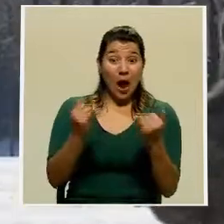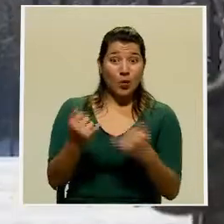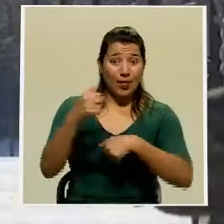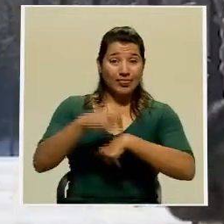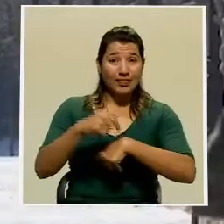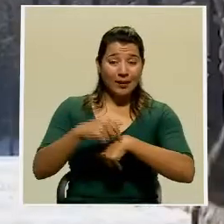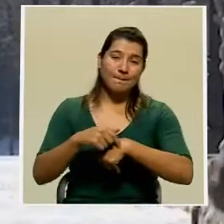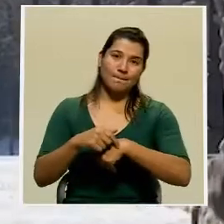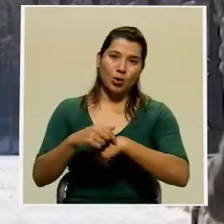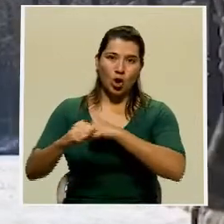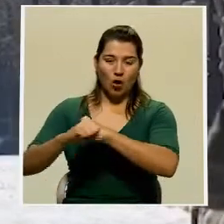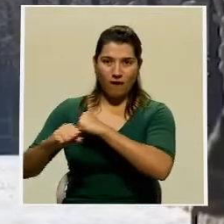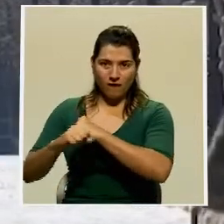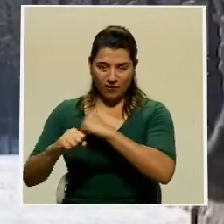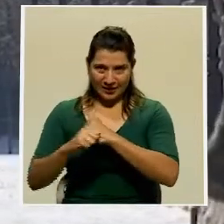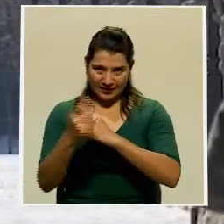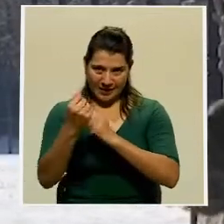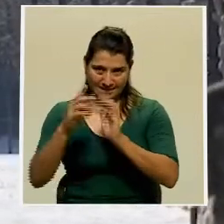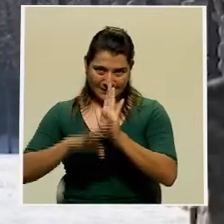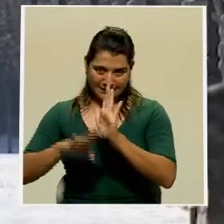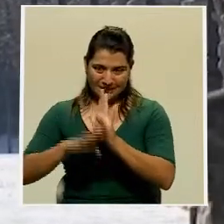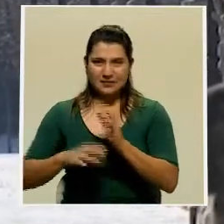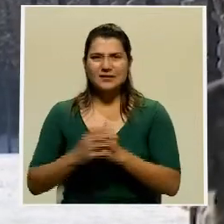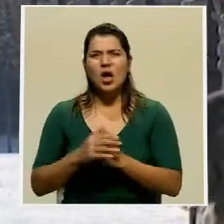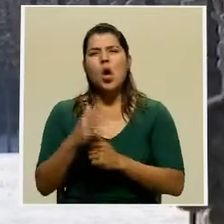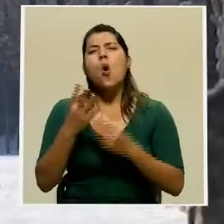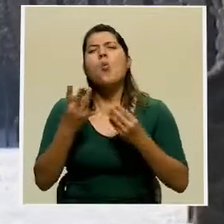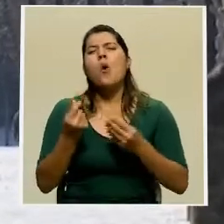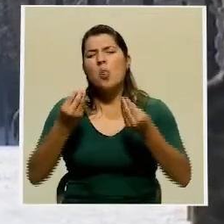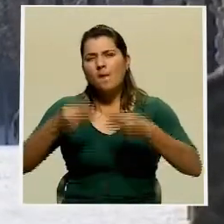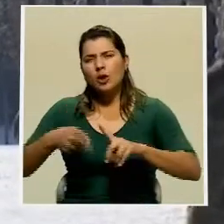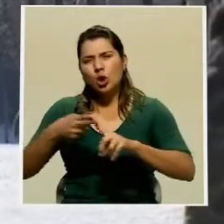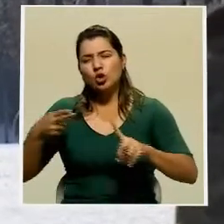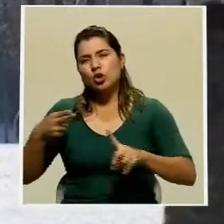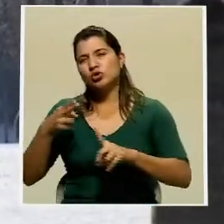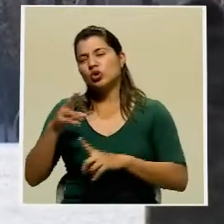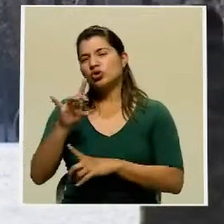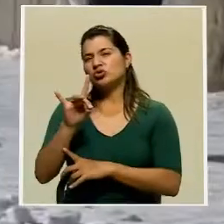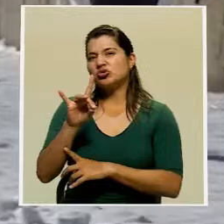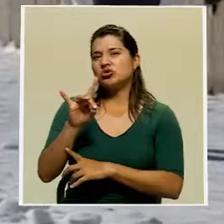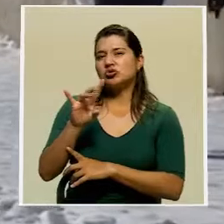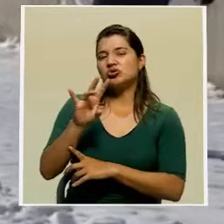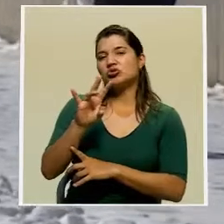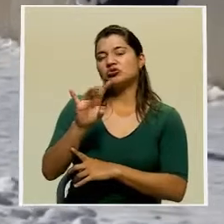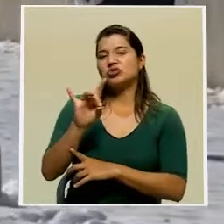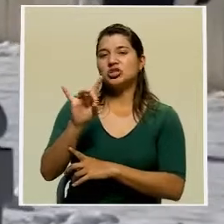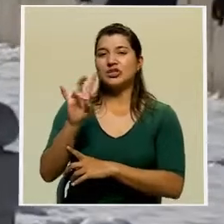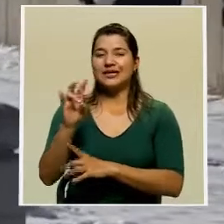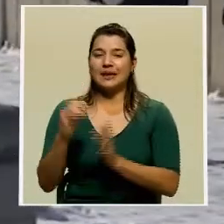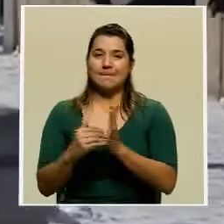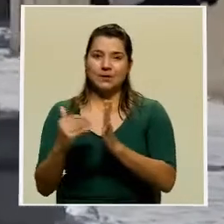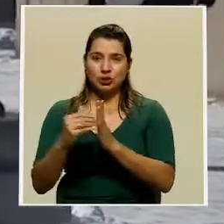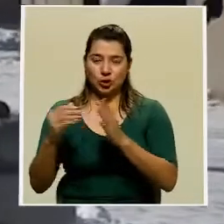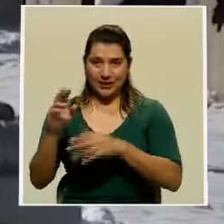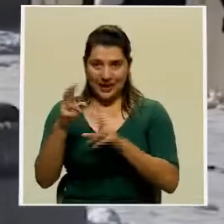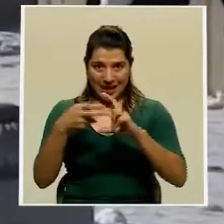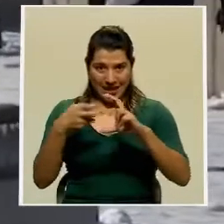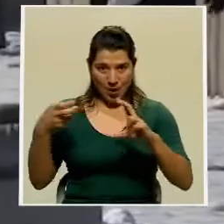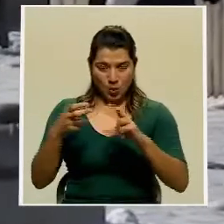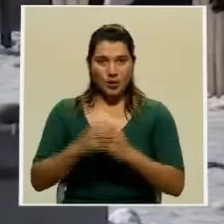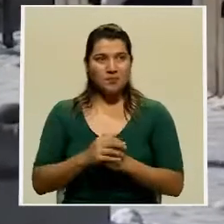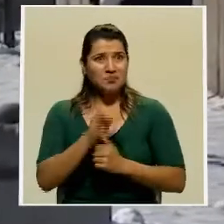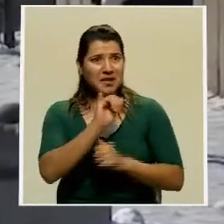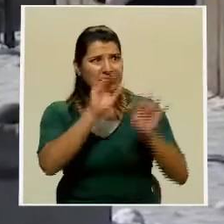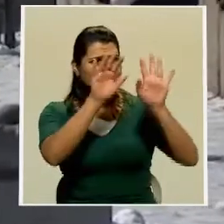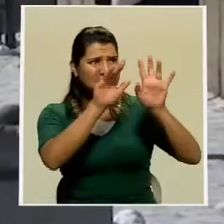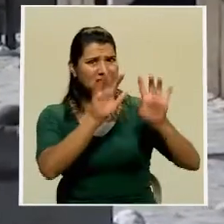rebajas. Las pérdidas de la hostelería se estiman en unos 70 millones de euros. Para los madrileños, la novedad de la nieve se ha